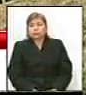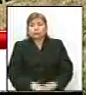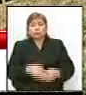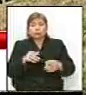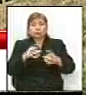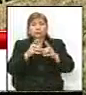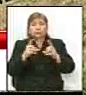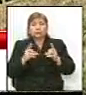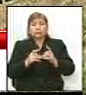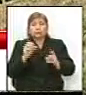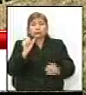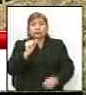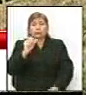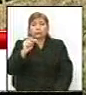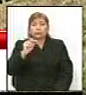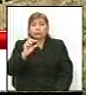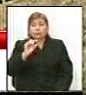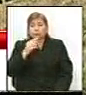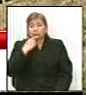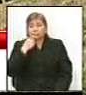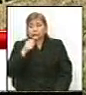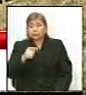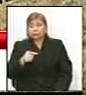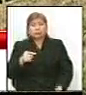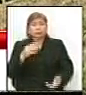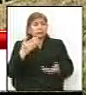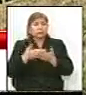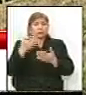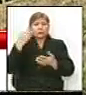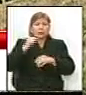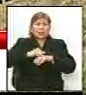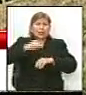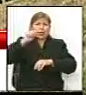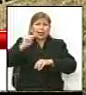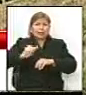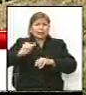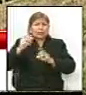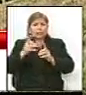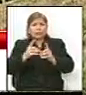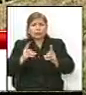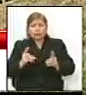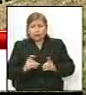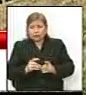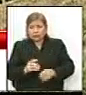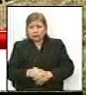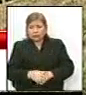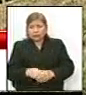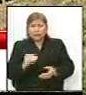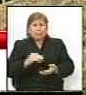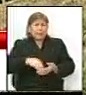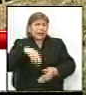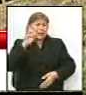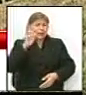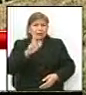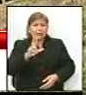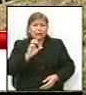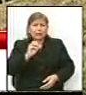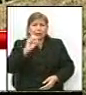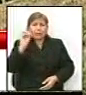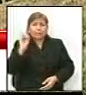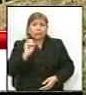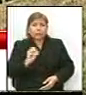distrito Samugaripa, ocompen cachcanico Alto Andina. Bueno, distrito Samugarim, más de 30% ya cachcan